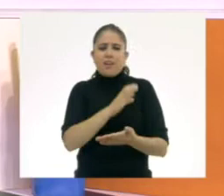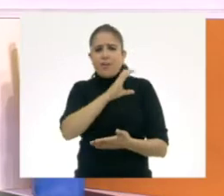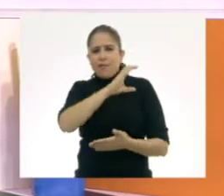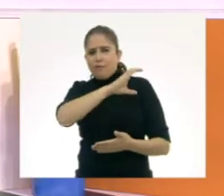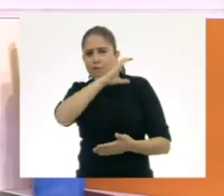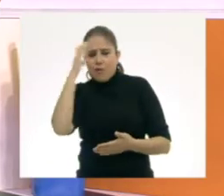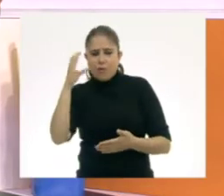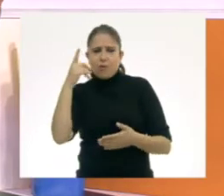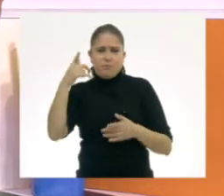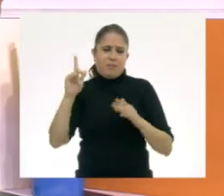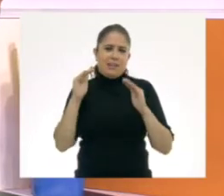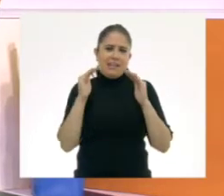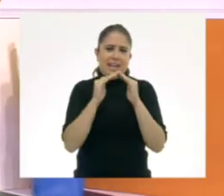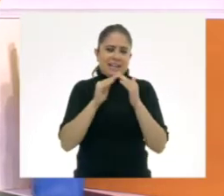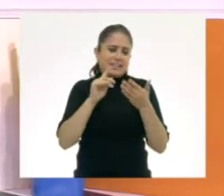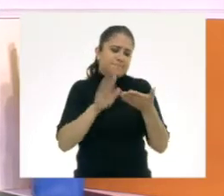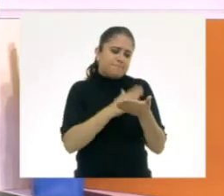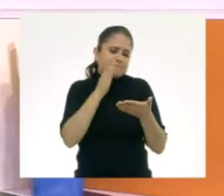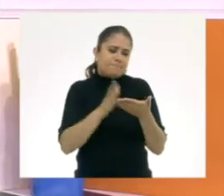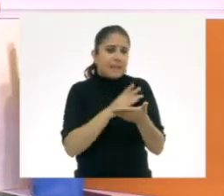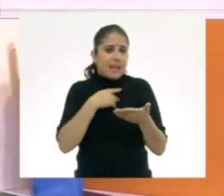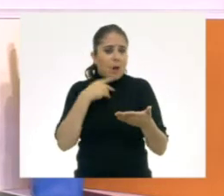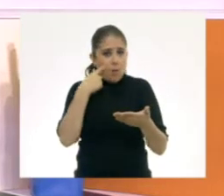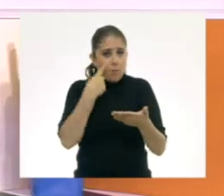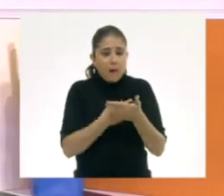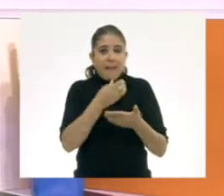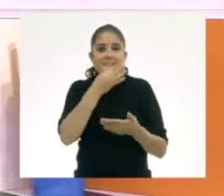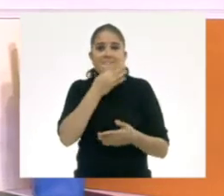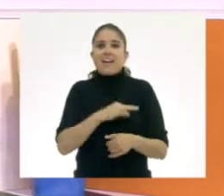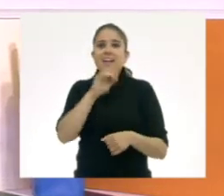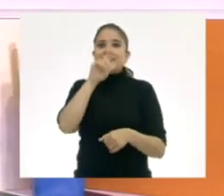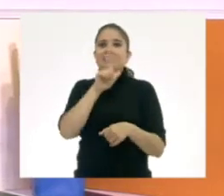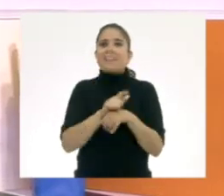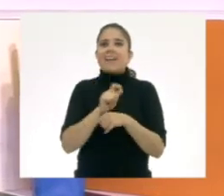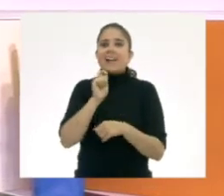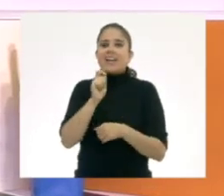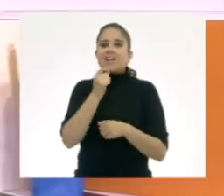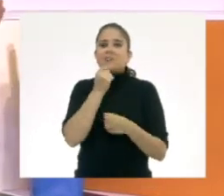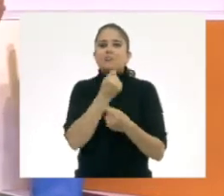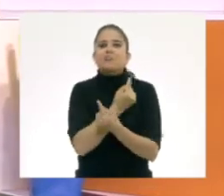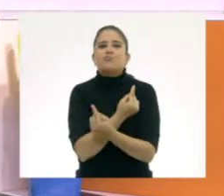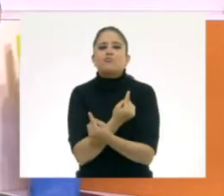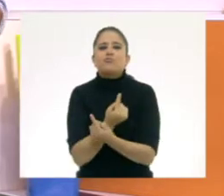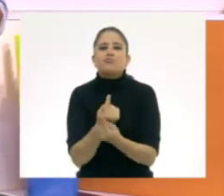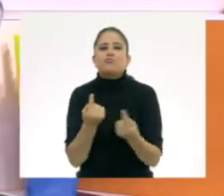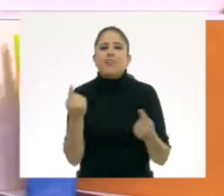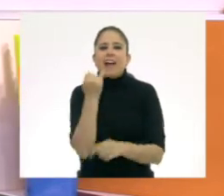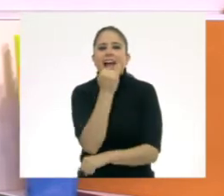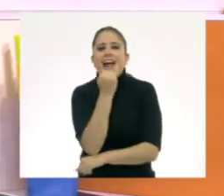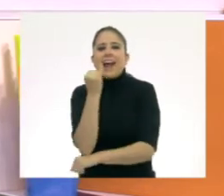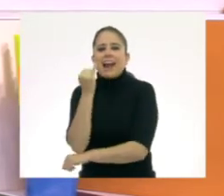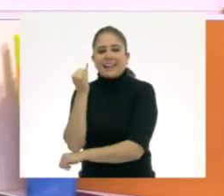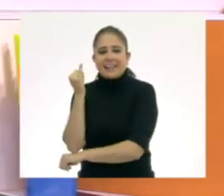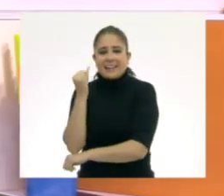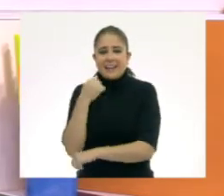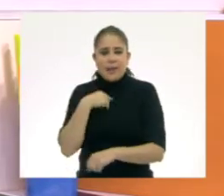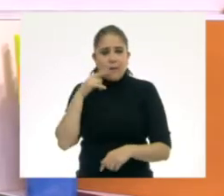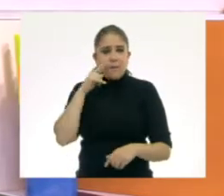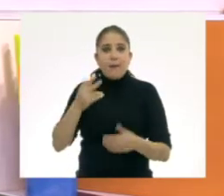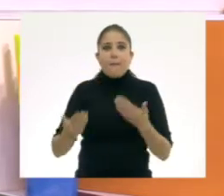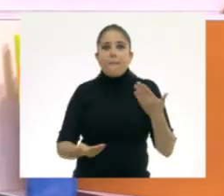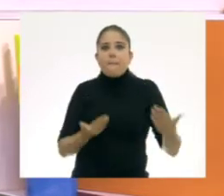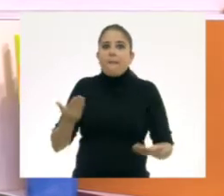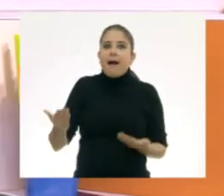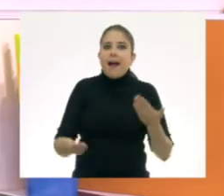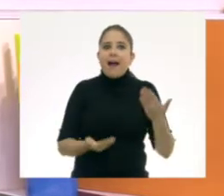que tenemos en casa y observé que estaba en un festival de preescolar. Ah, cuando estaba pequeña. Vi que bailábamos